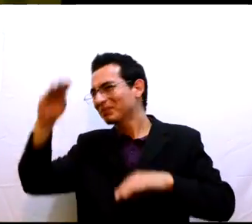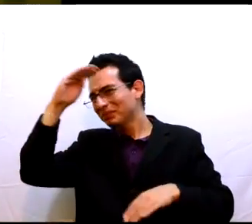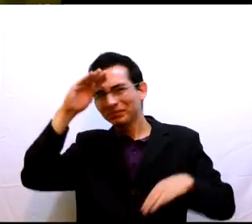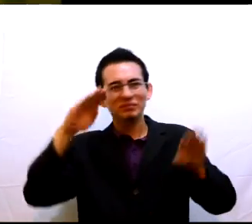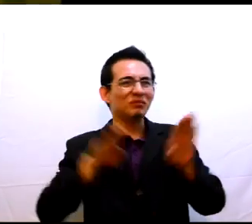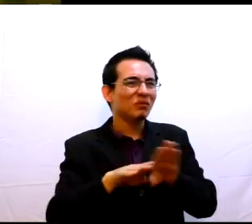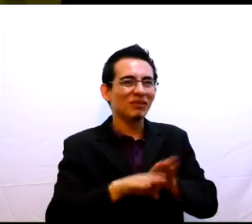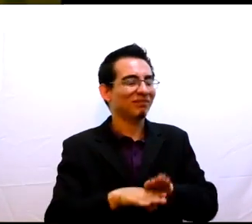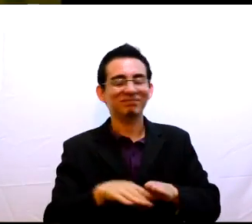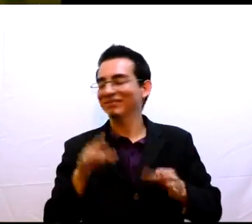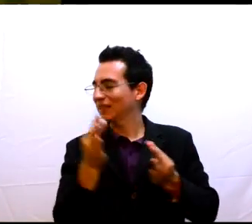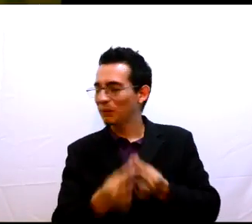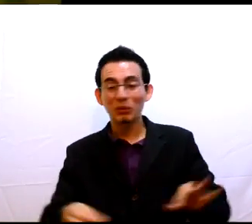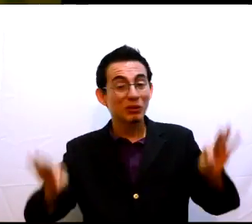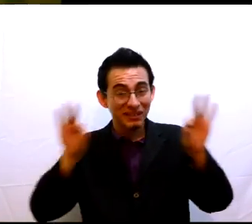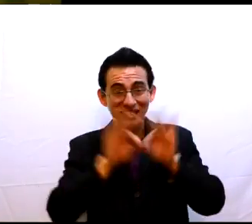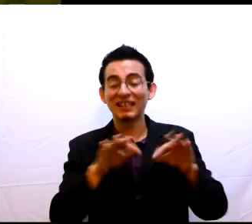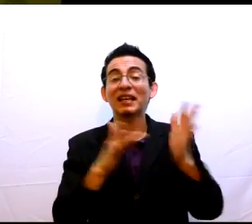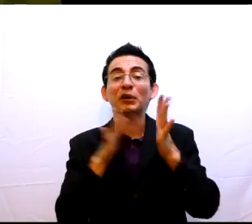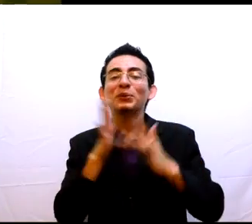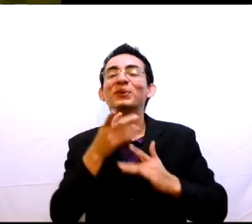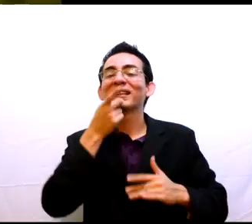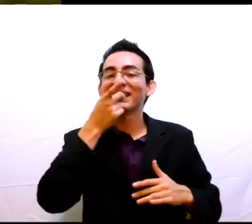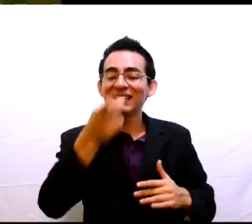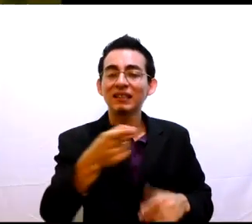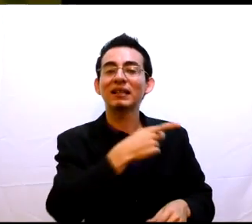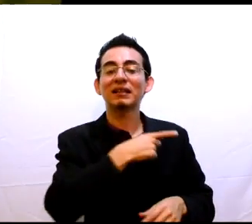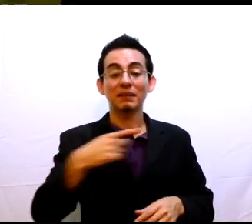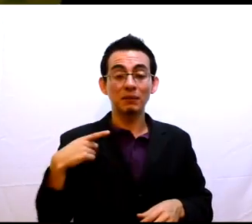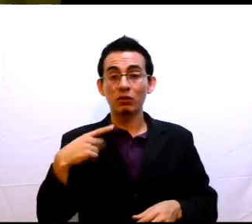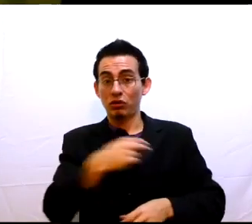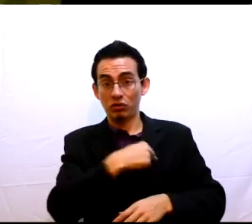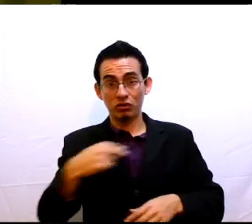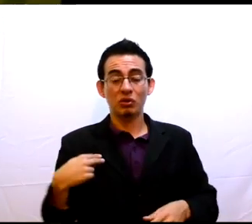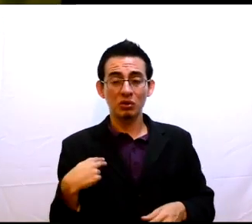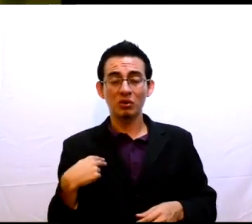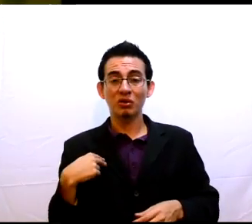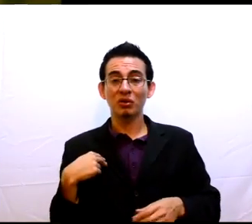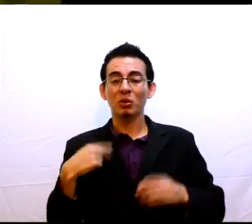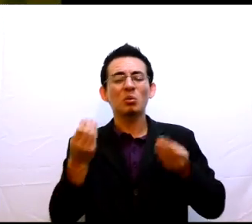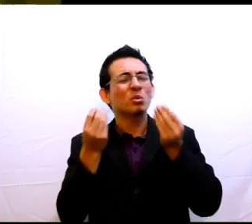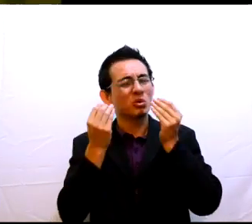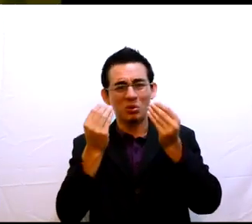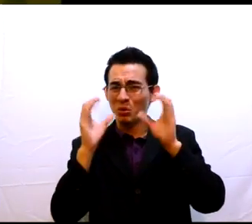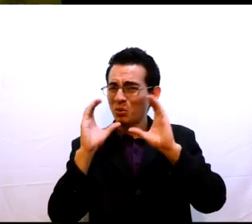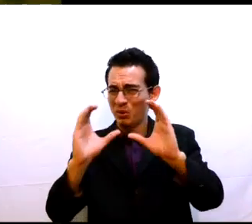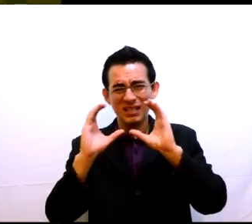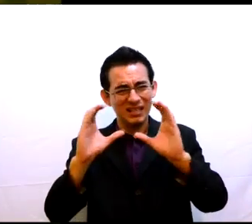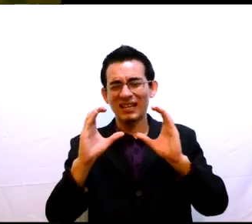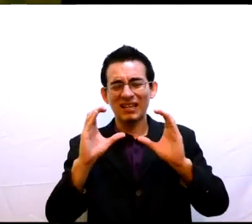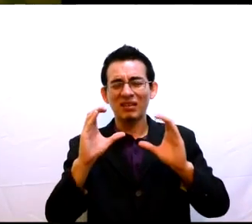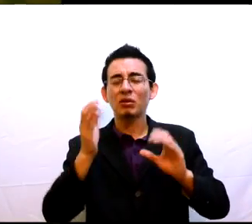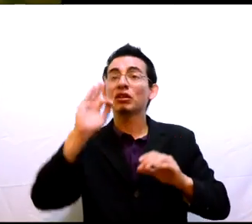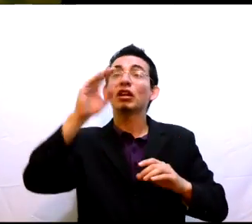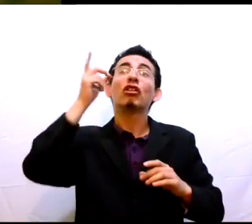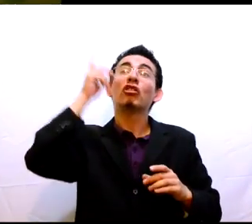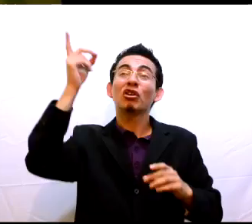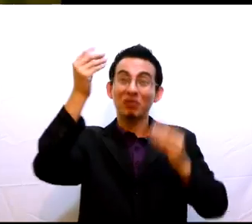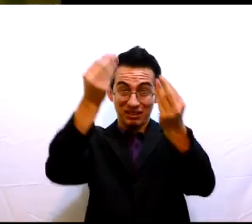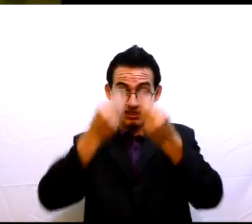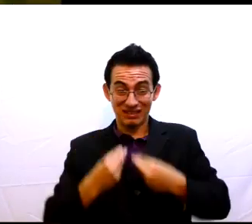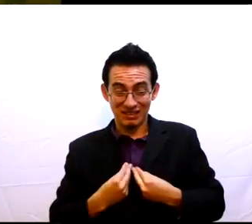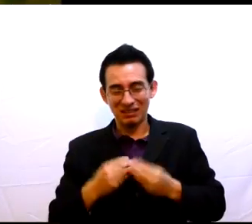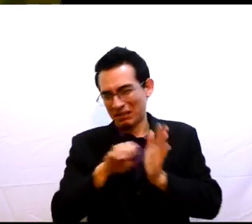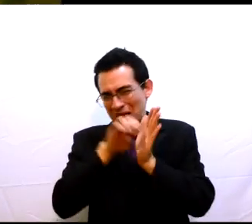está enseñando aquí el señor es que debemos de usar lo que dios nos da si es un peso tenemos que